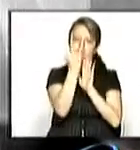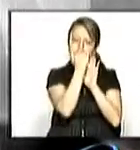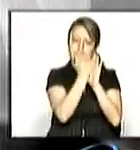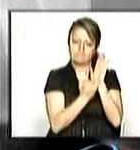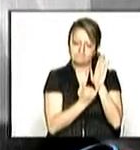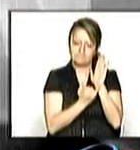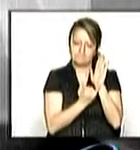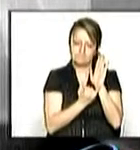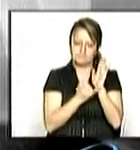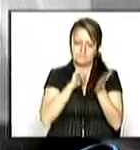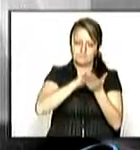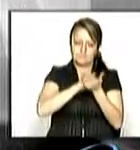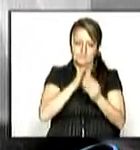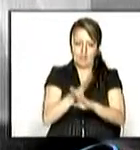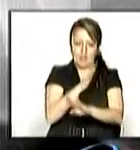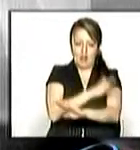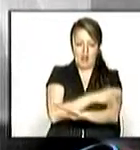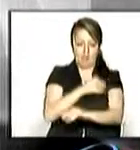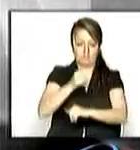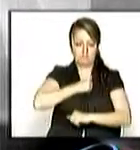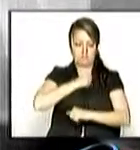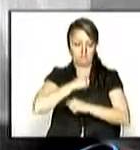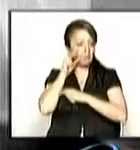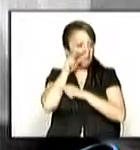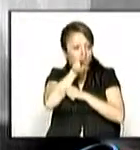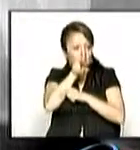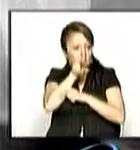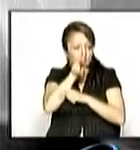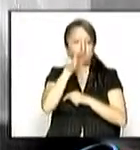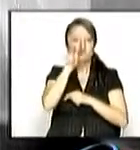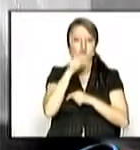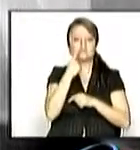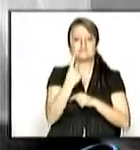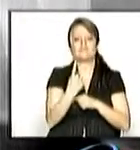el diagnóstico neurofocal no se basa solamente en una radiografía.